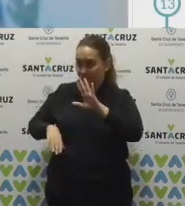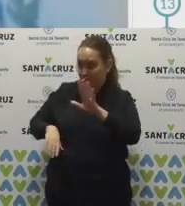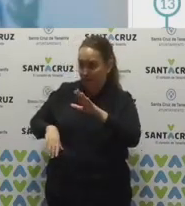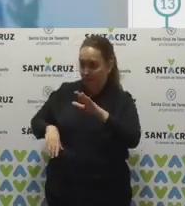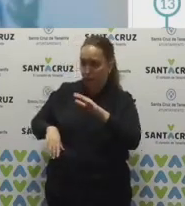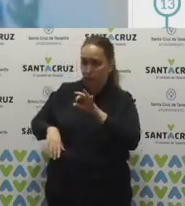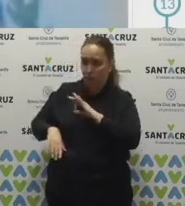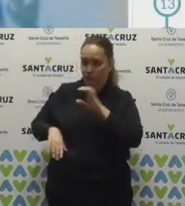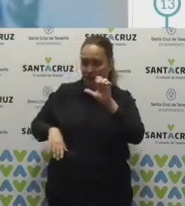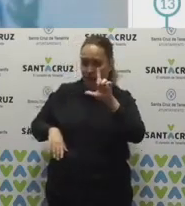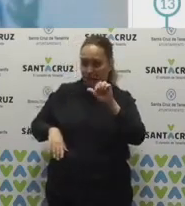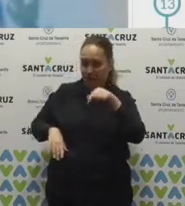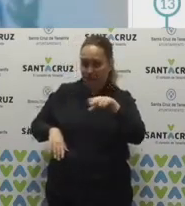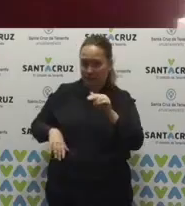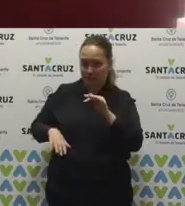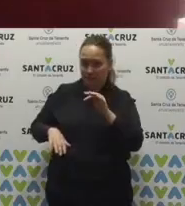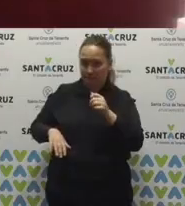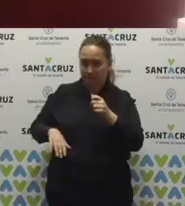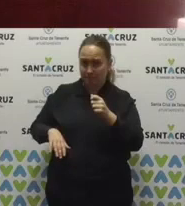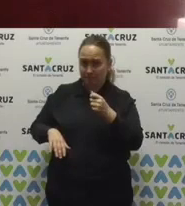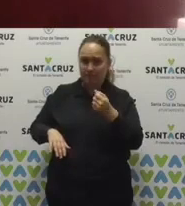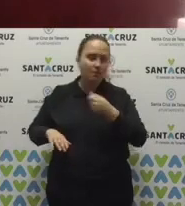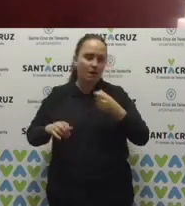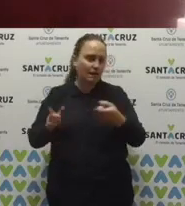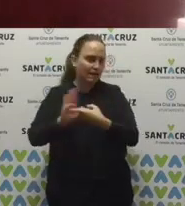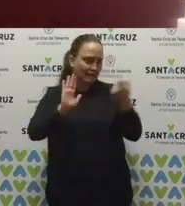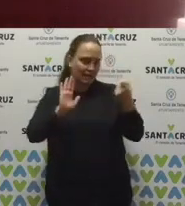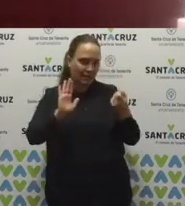no tiene usted la palabra quitarle la palabra